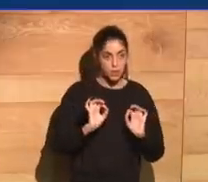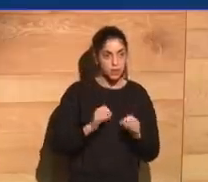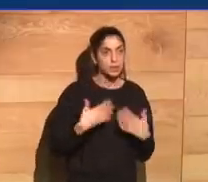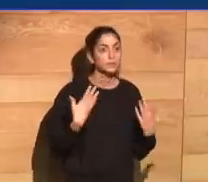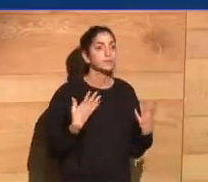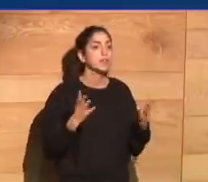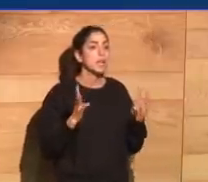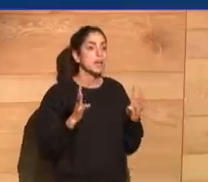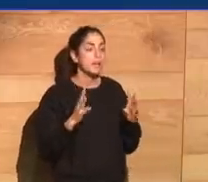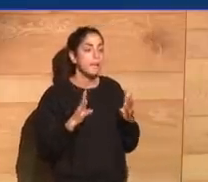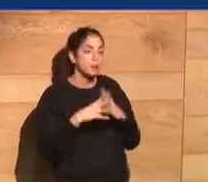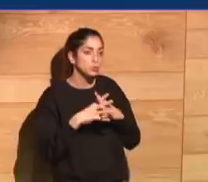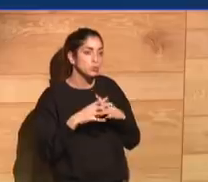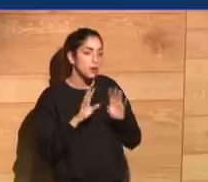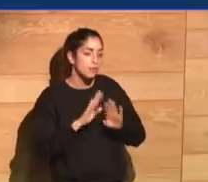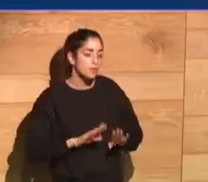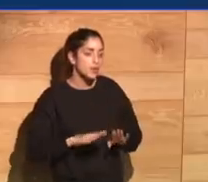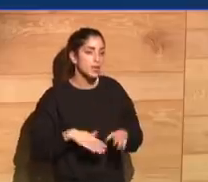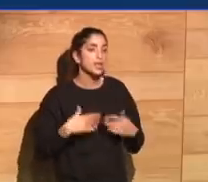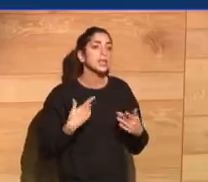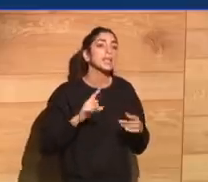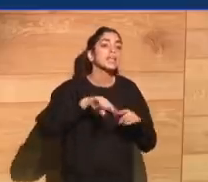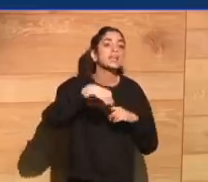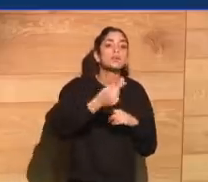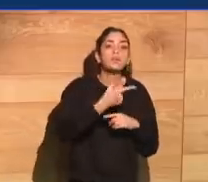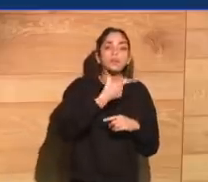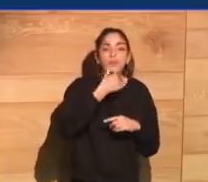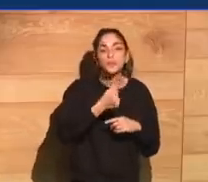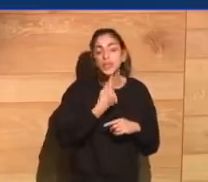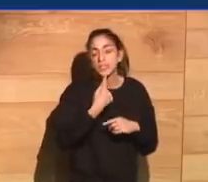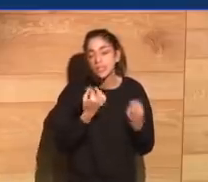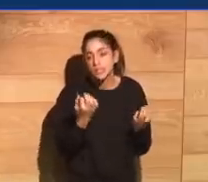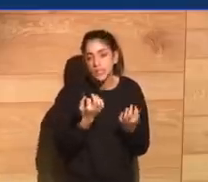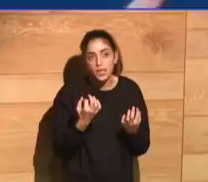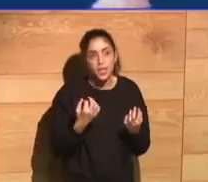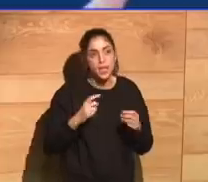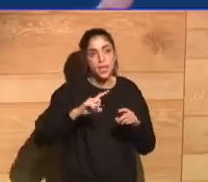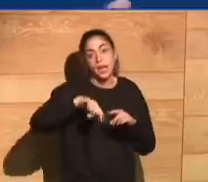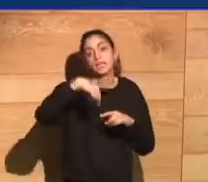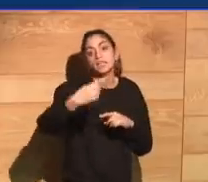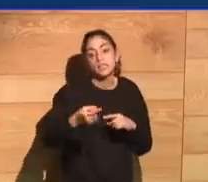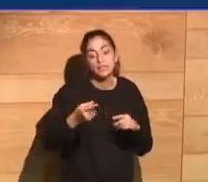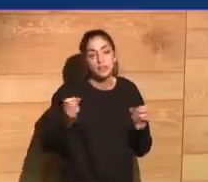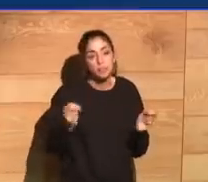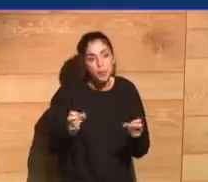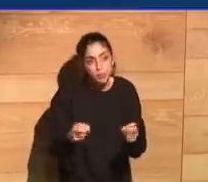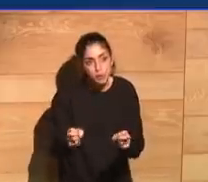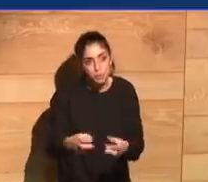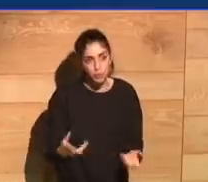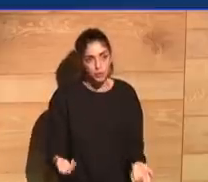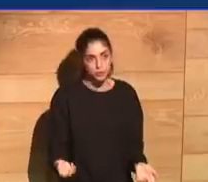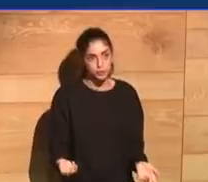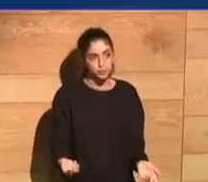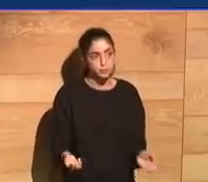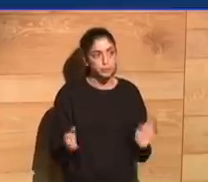final... Y luego es muy fácil decir es que la siguiente o la otra es peor. Pero claro, no vas a acercarte. El primer superhéroe de